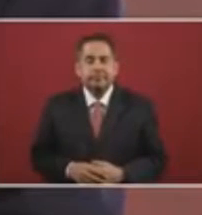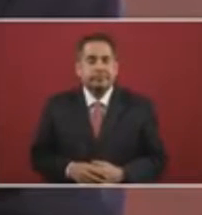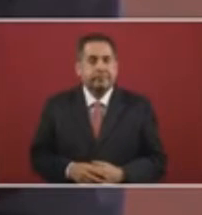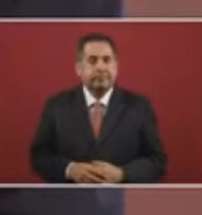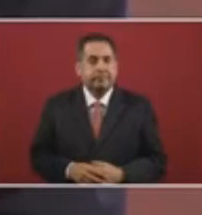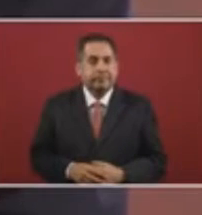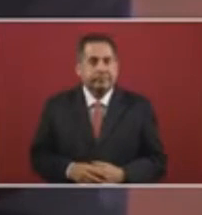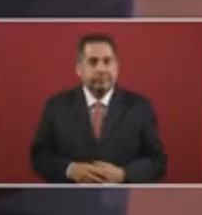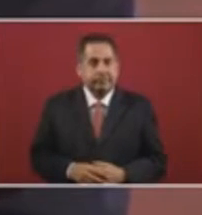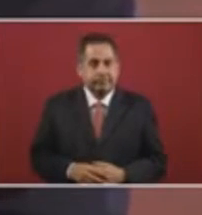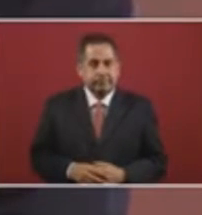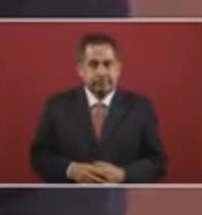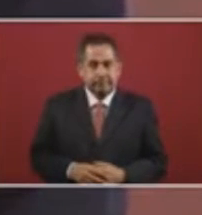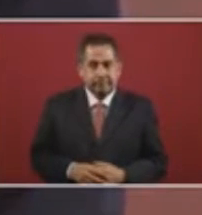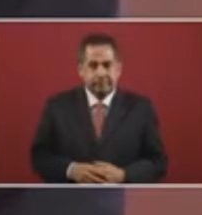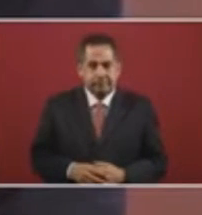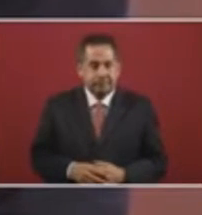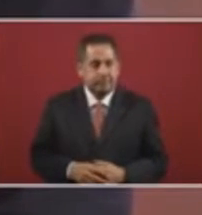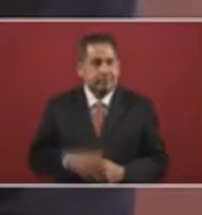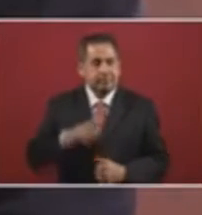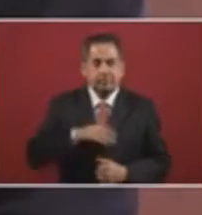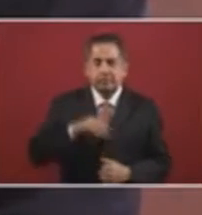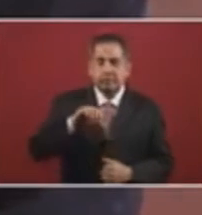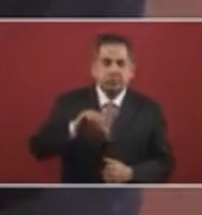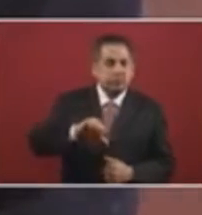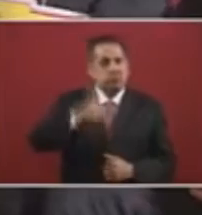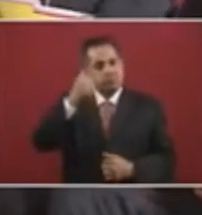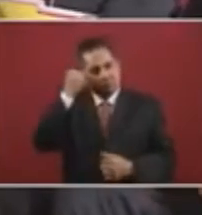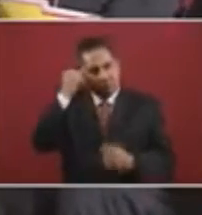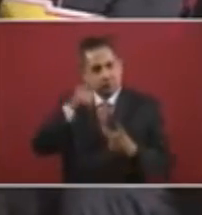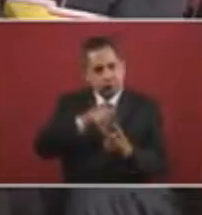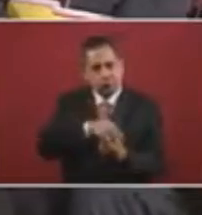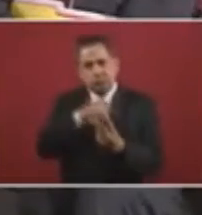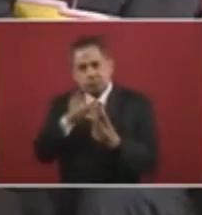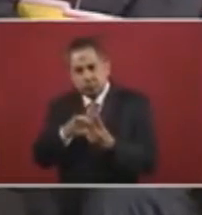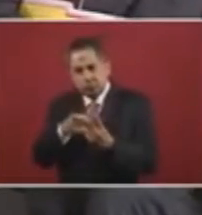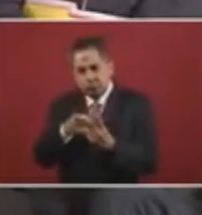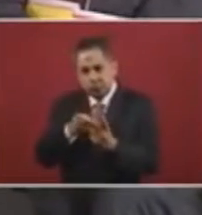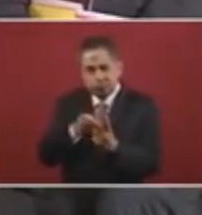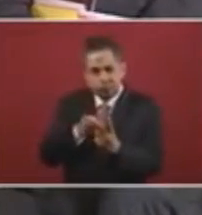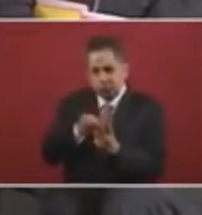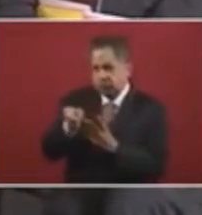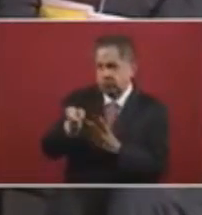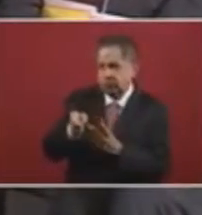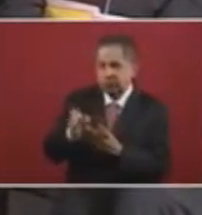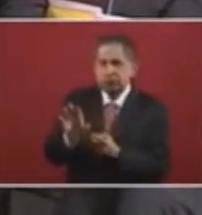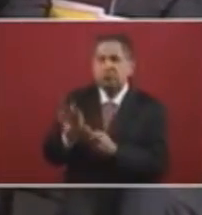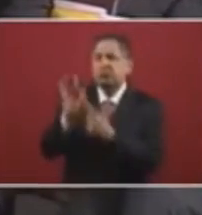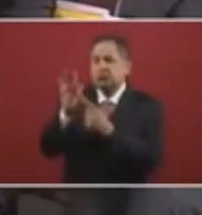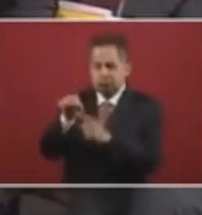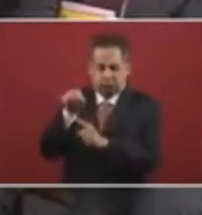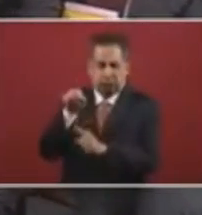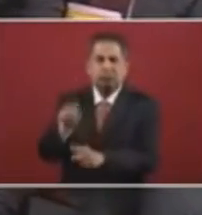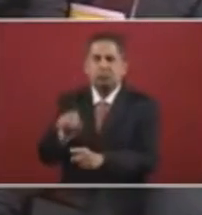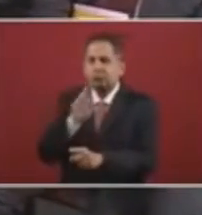existe un nuevo paradigma en materia de